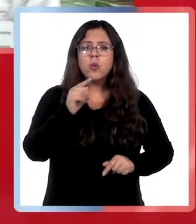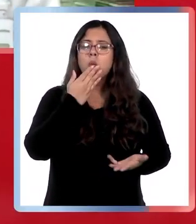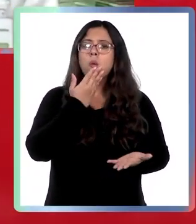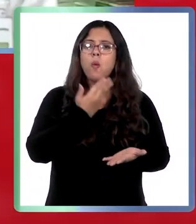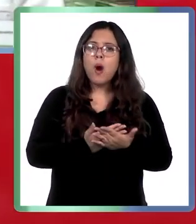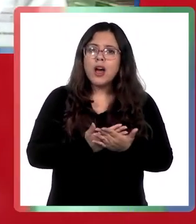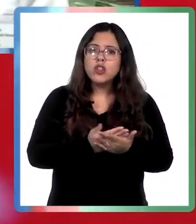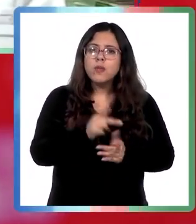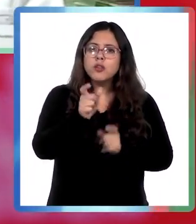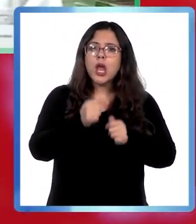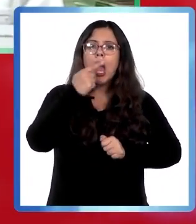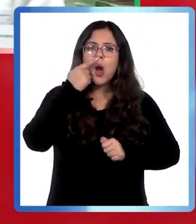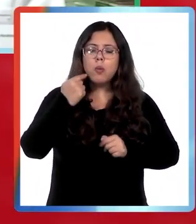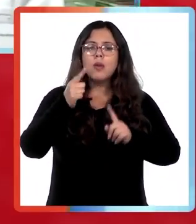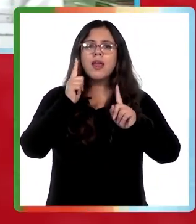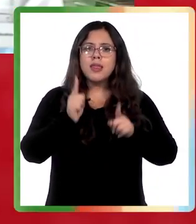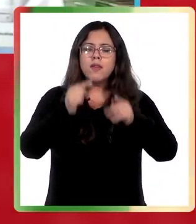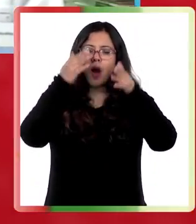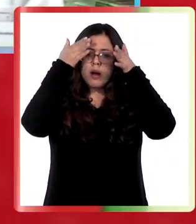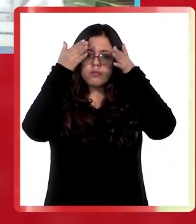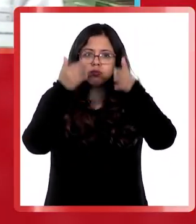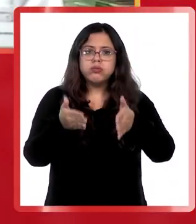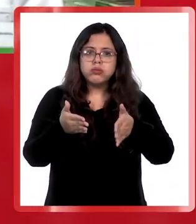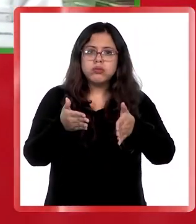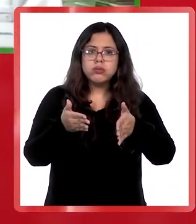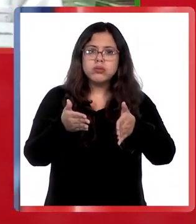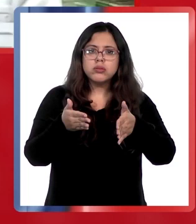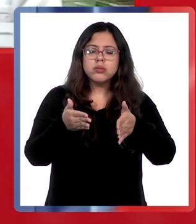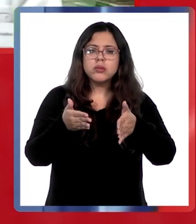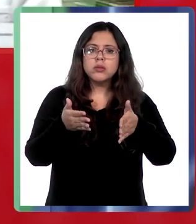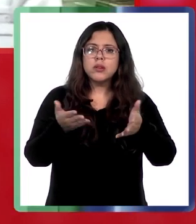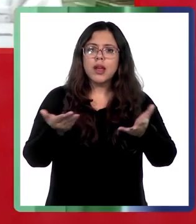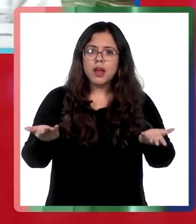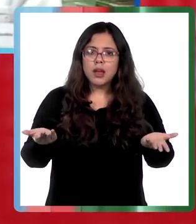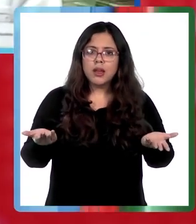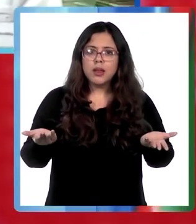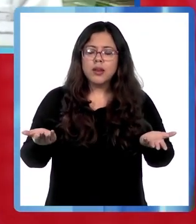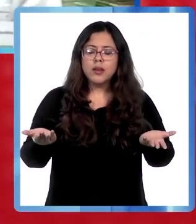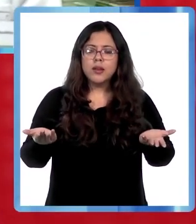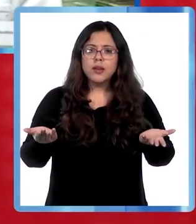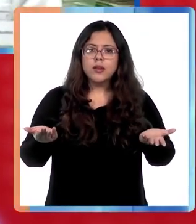¿en qué momento los hombres deben poner atención a que hay que mantener